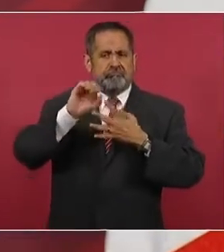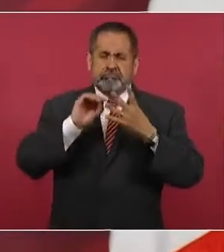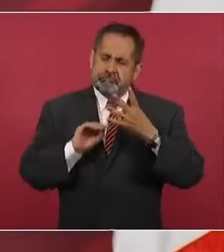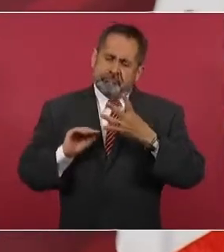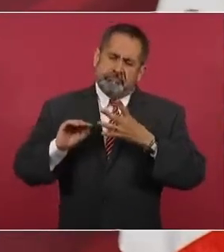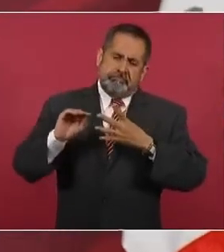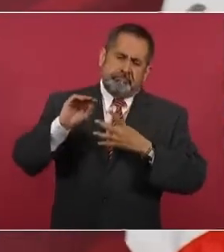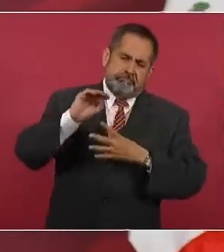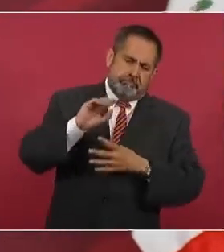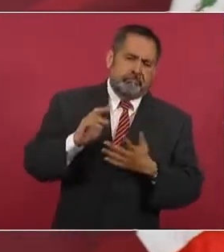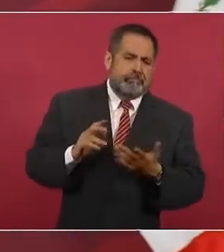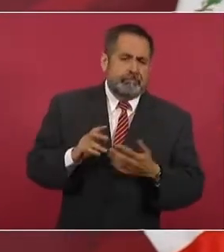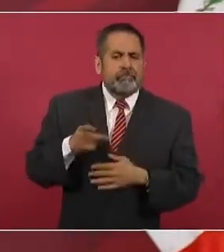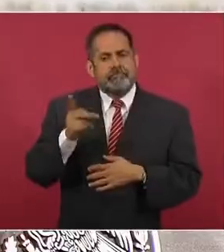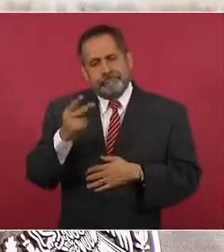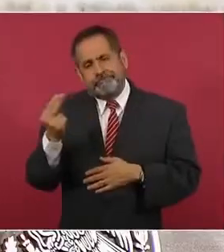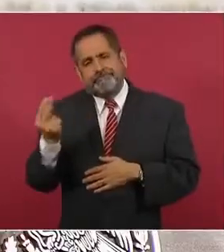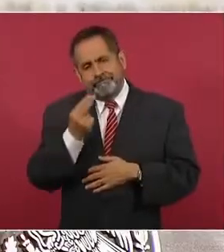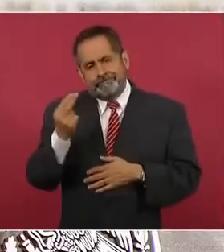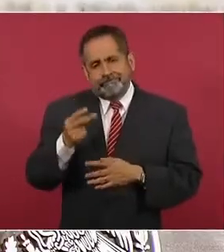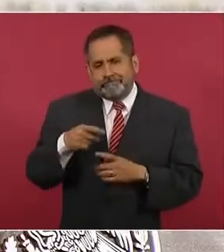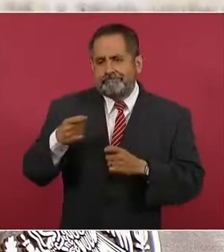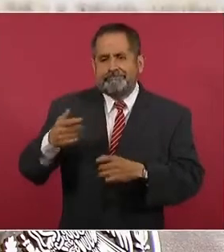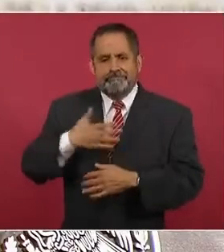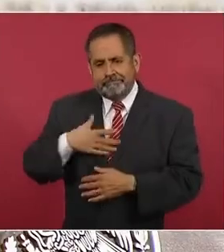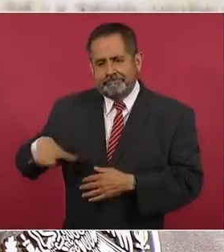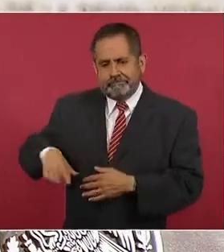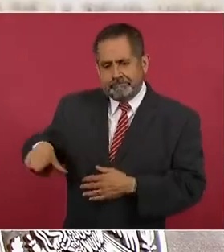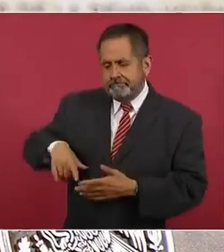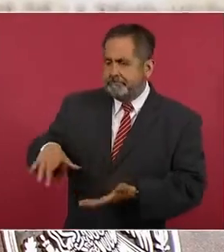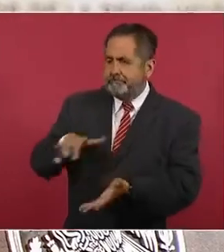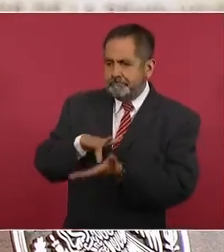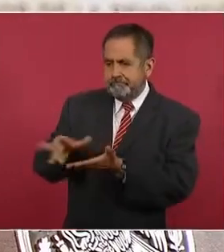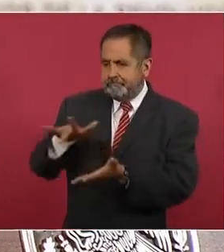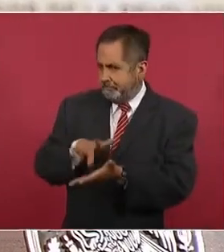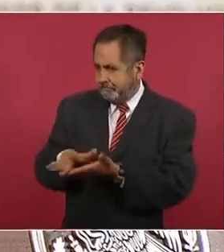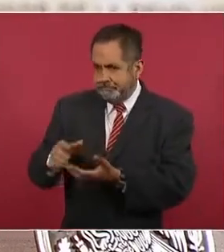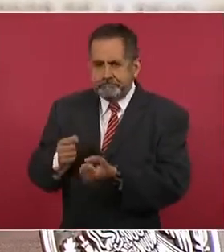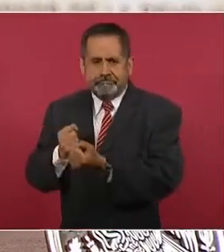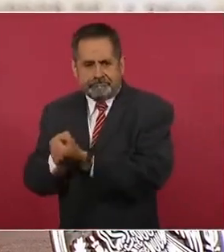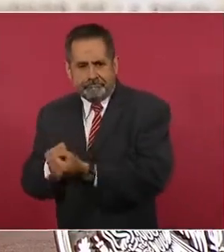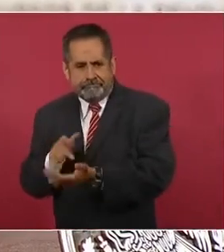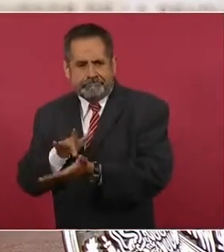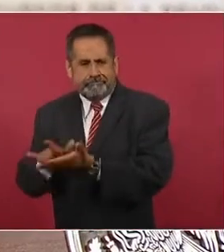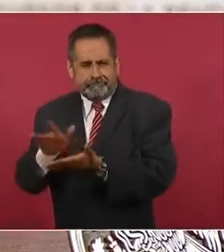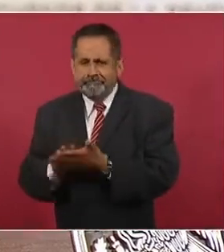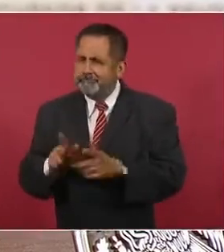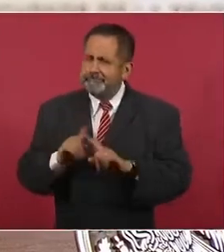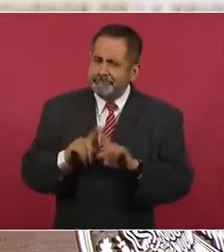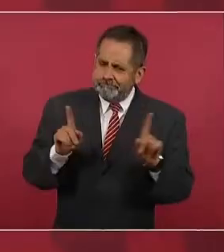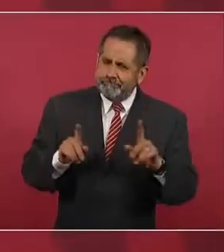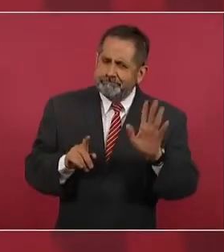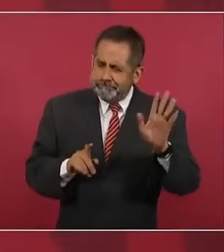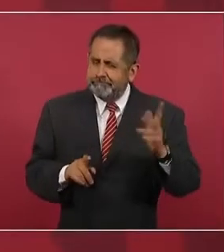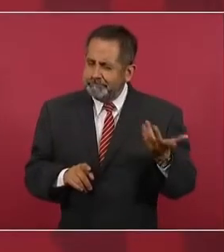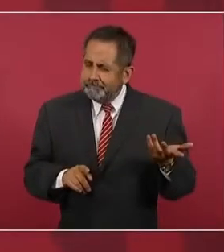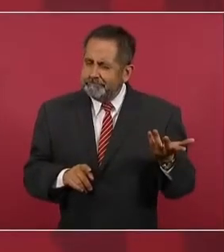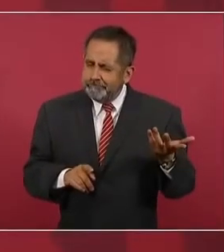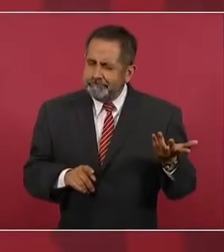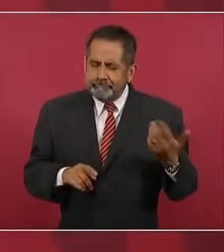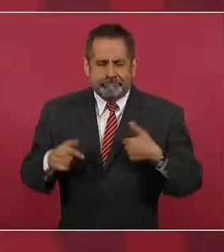se requiere de la participación del Estado. Esa es también otra diferencia que tenemos